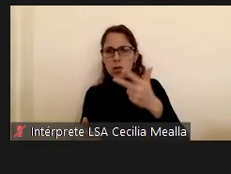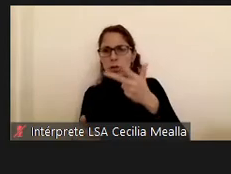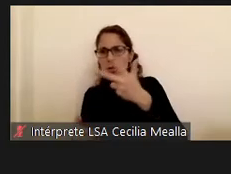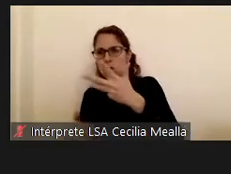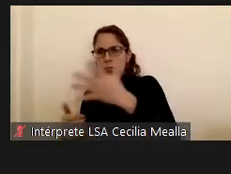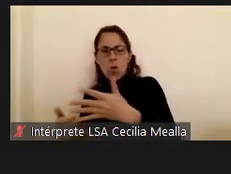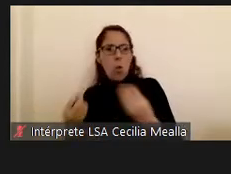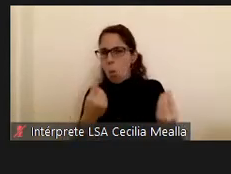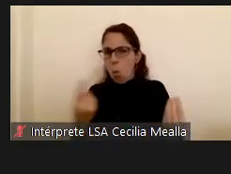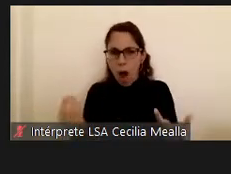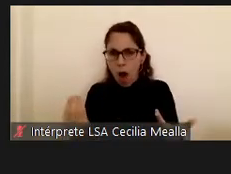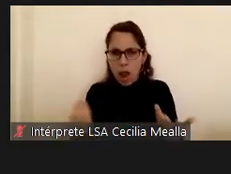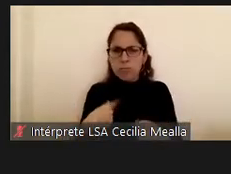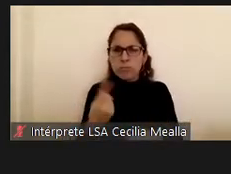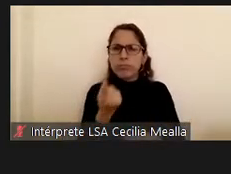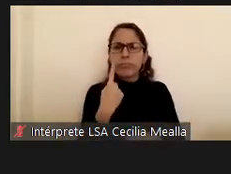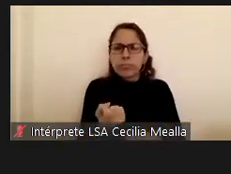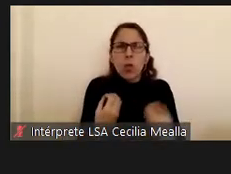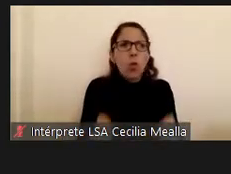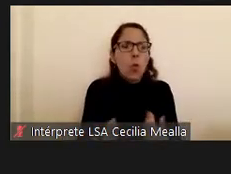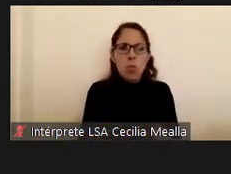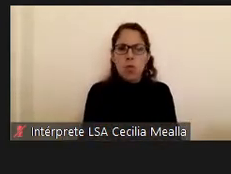técnica, ¿no es cierto?